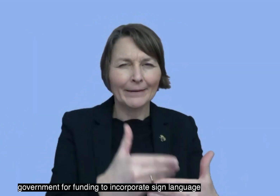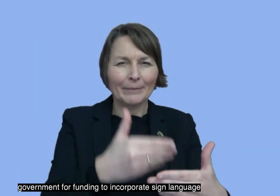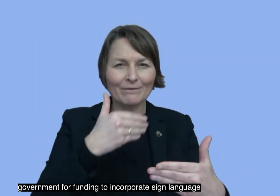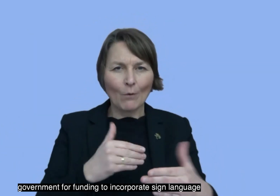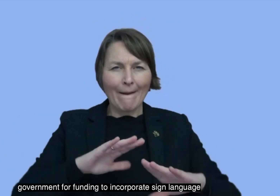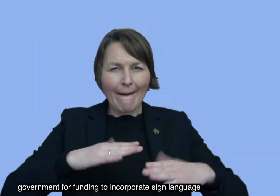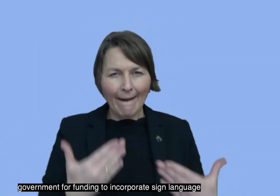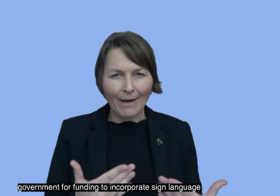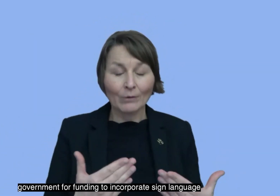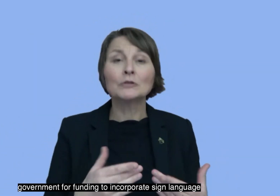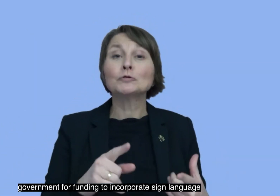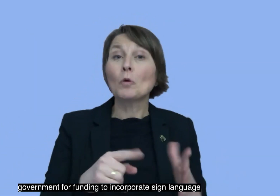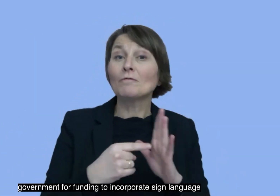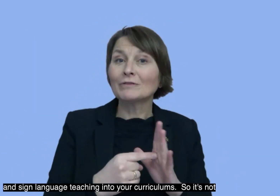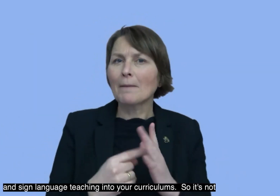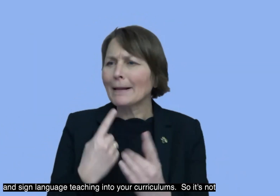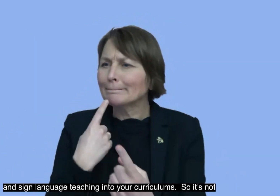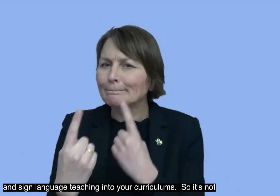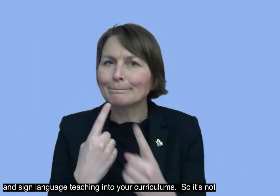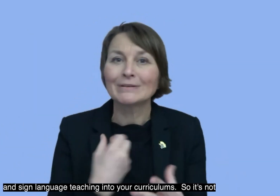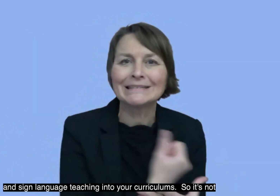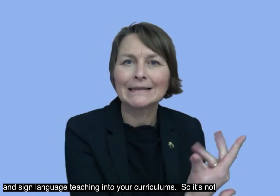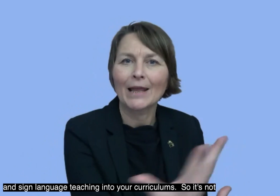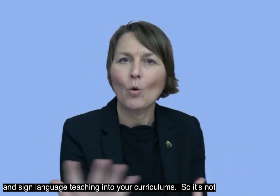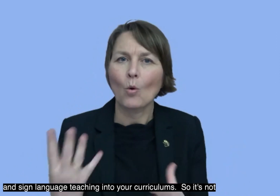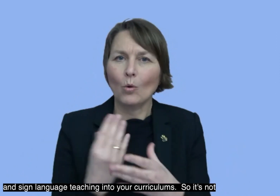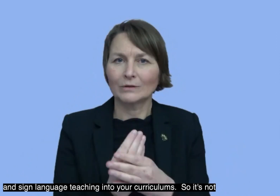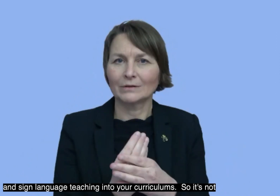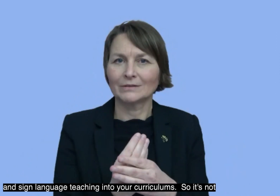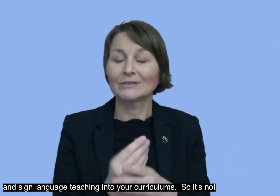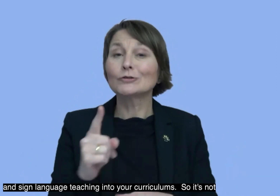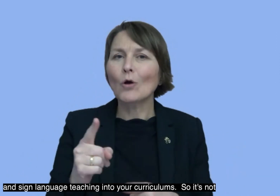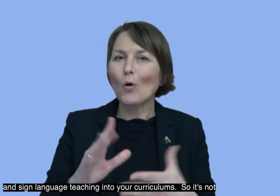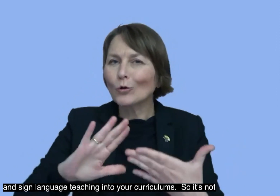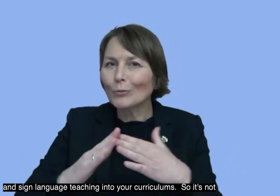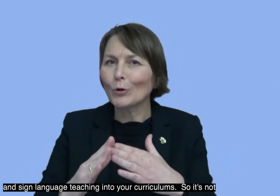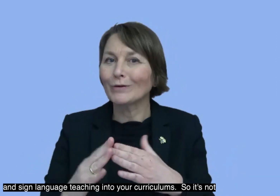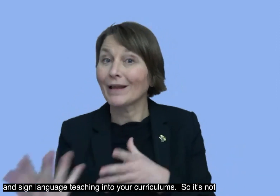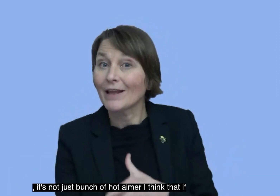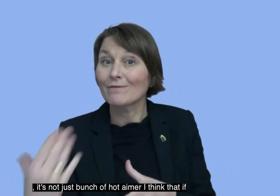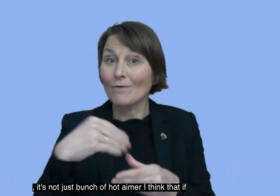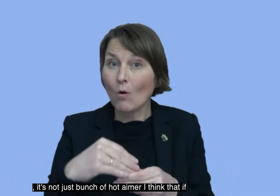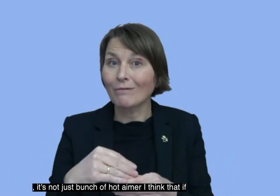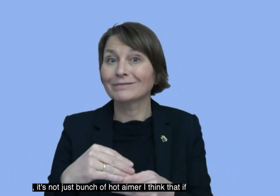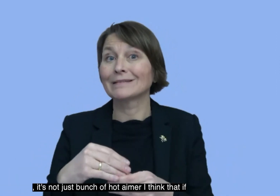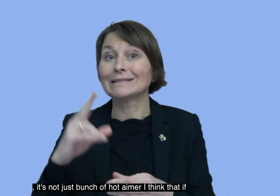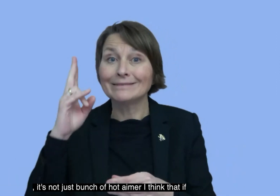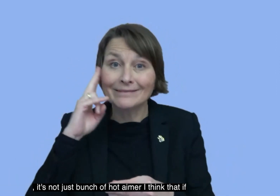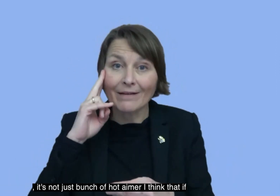a adaptar los programas de estudios disponibles para ofrecer esta disponibilidad. Me parece que